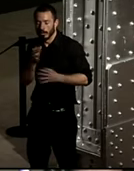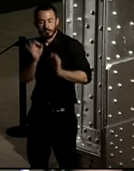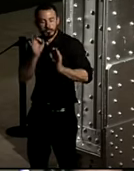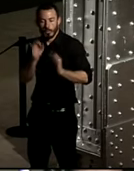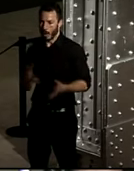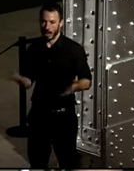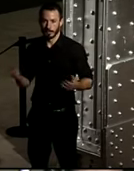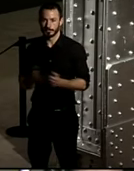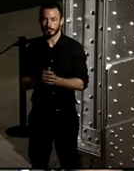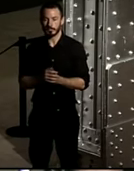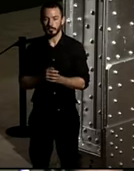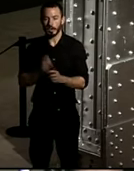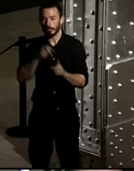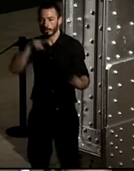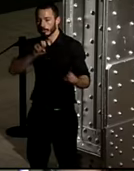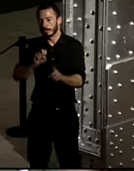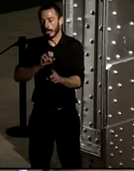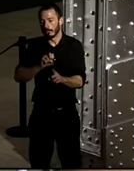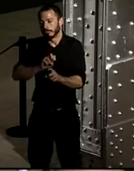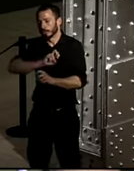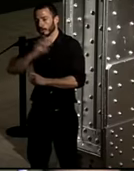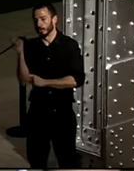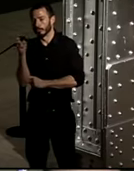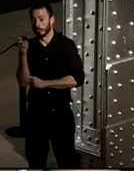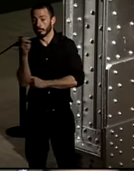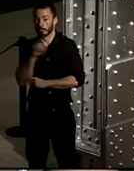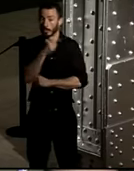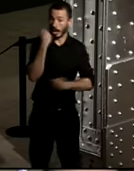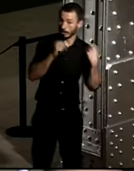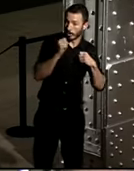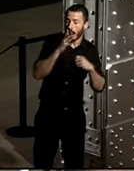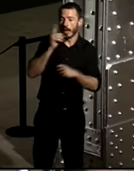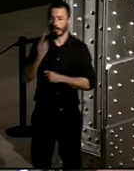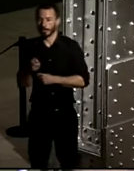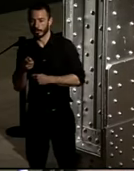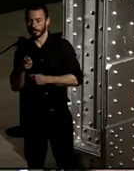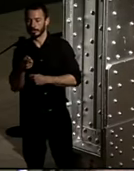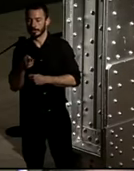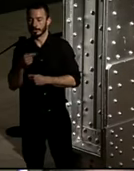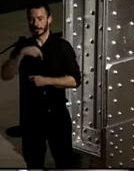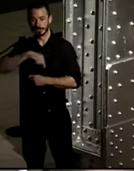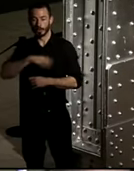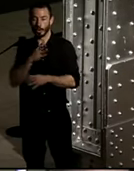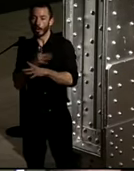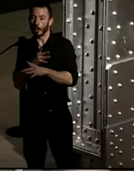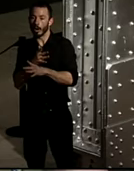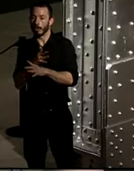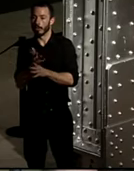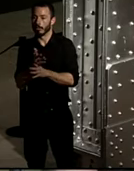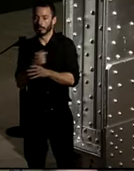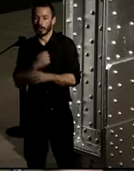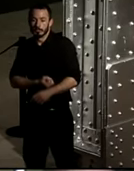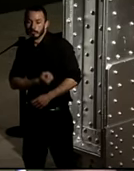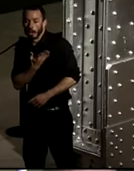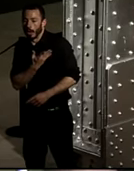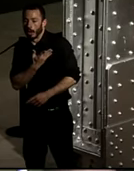vez de como actor, pues ponerte detrás y contar historias. En el fondo es un juego, pero yo no tengo vocación, a mí me ha venido la vida, me lo